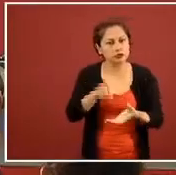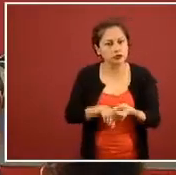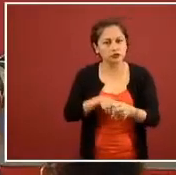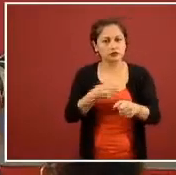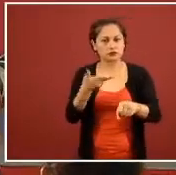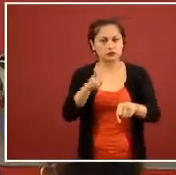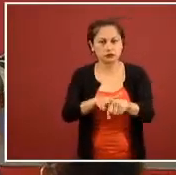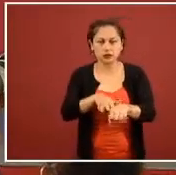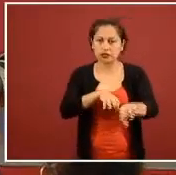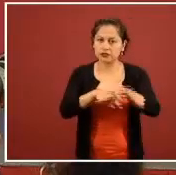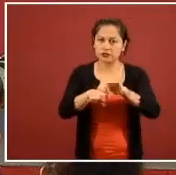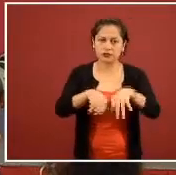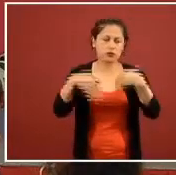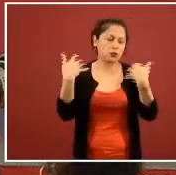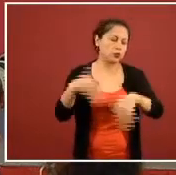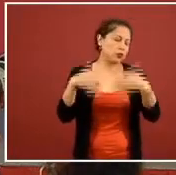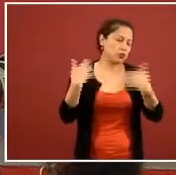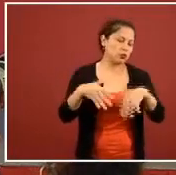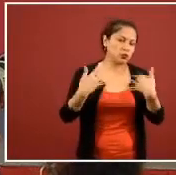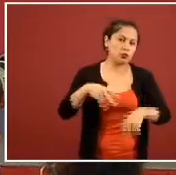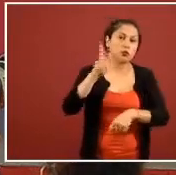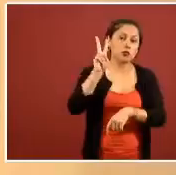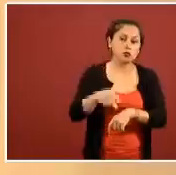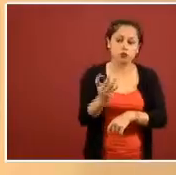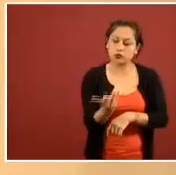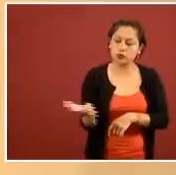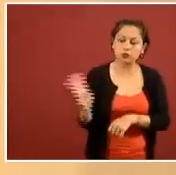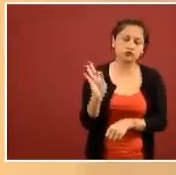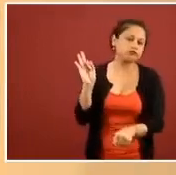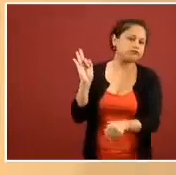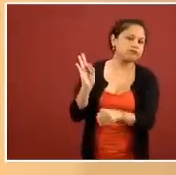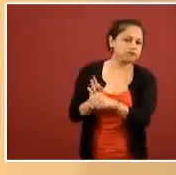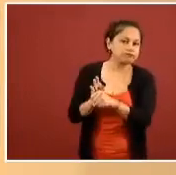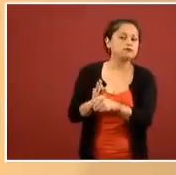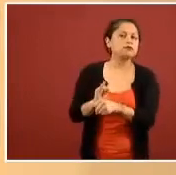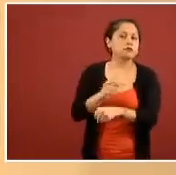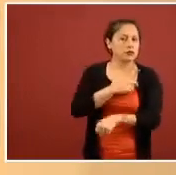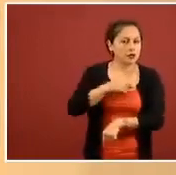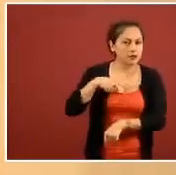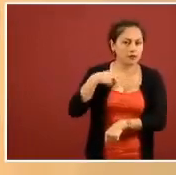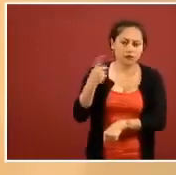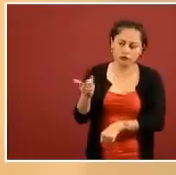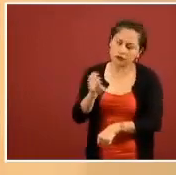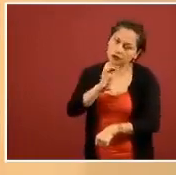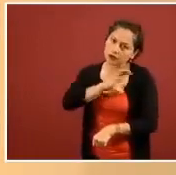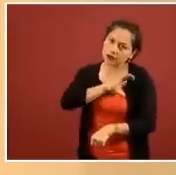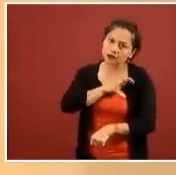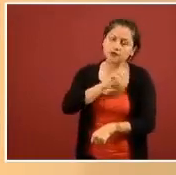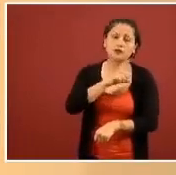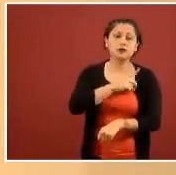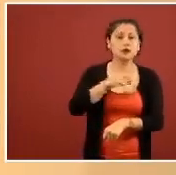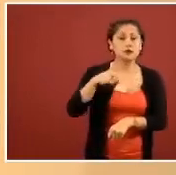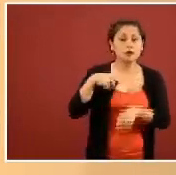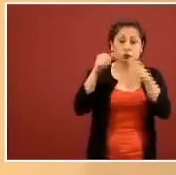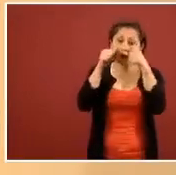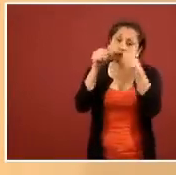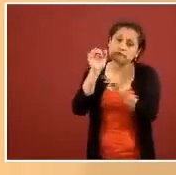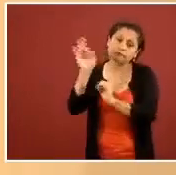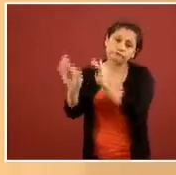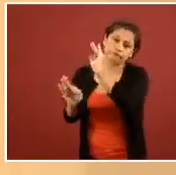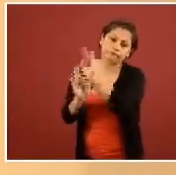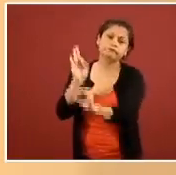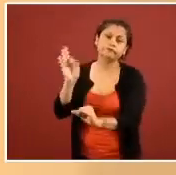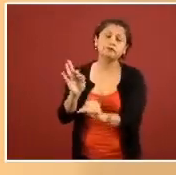están en el hospital, a los que hay que proteger, a los que hay que querer, a los que hay que apapachar. Esas personas están